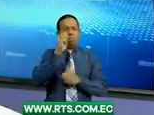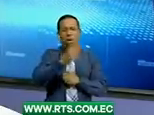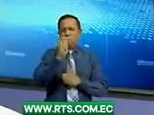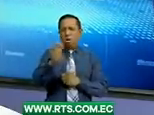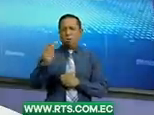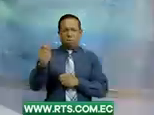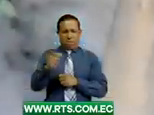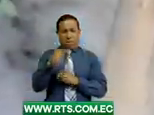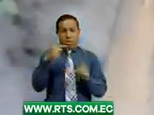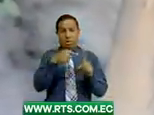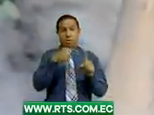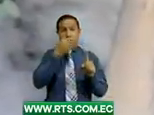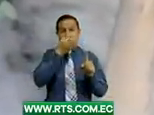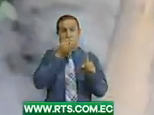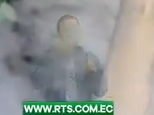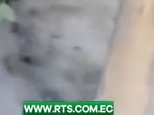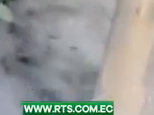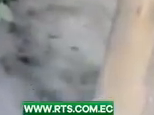Escuchemos.